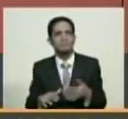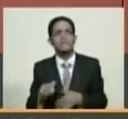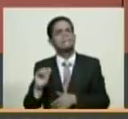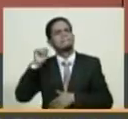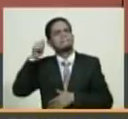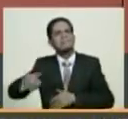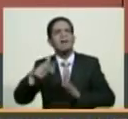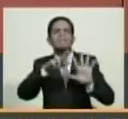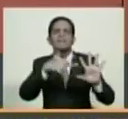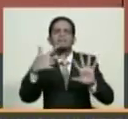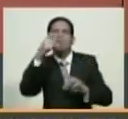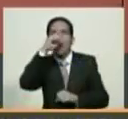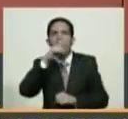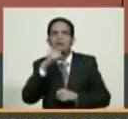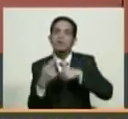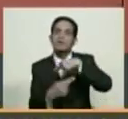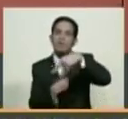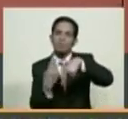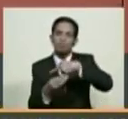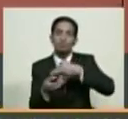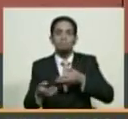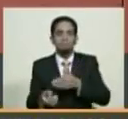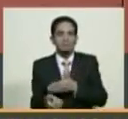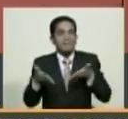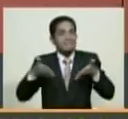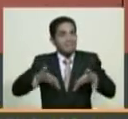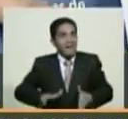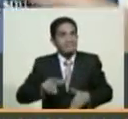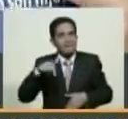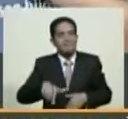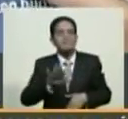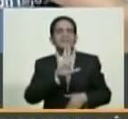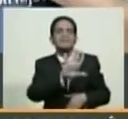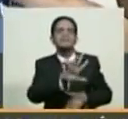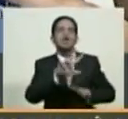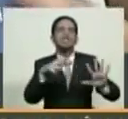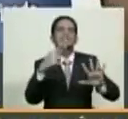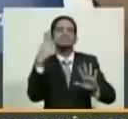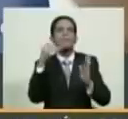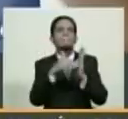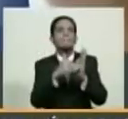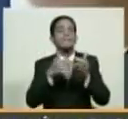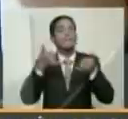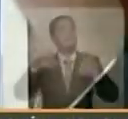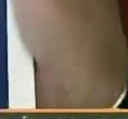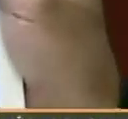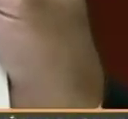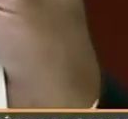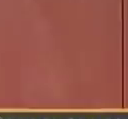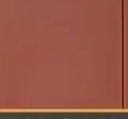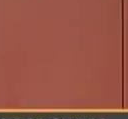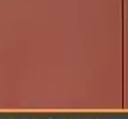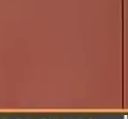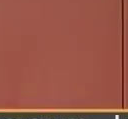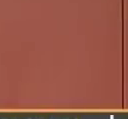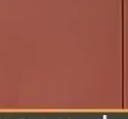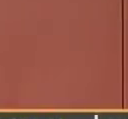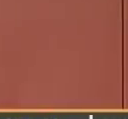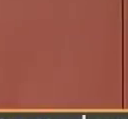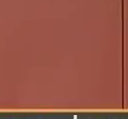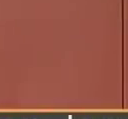revolución bolivariana, han nacido en Venezuela 582.000 hijos de colombianos.